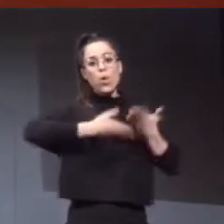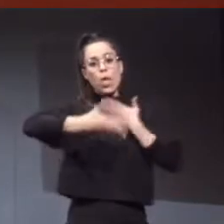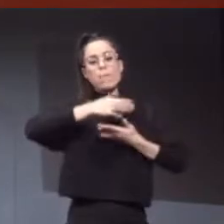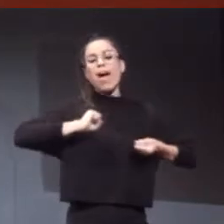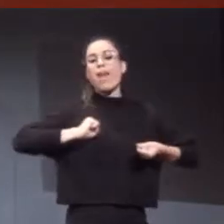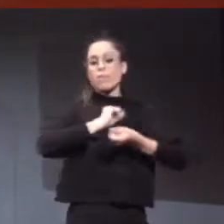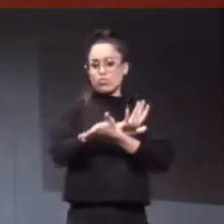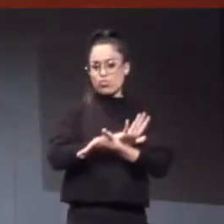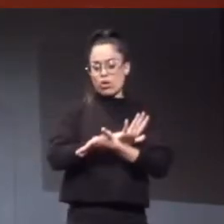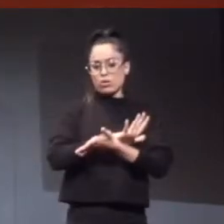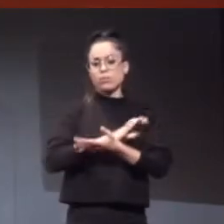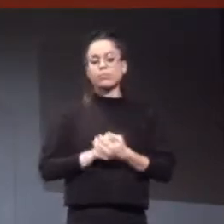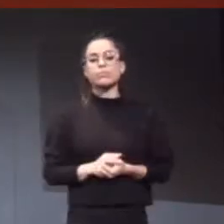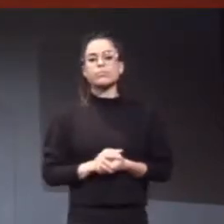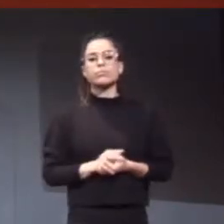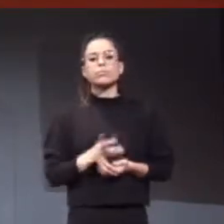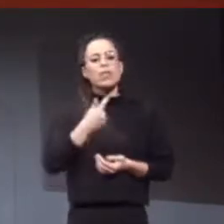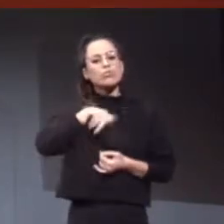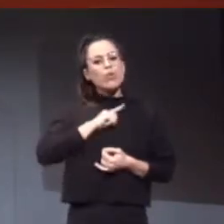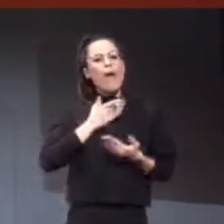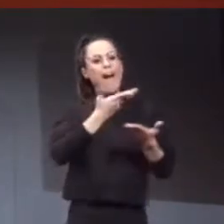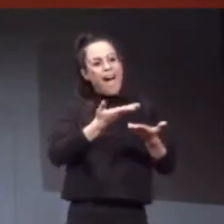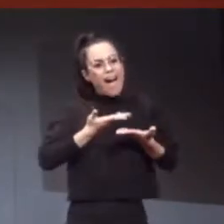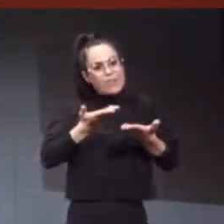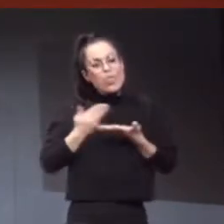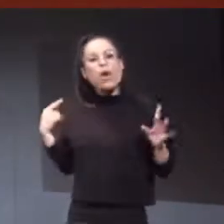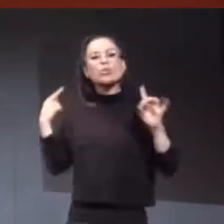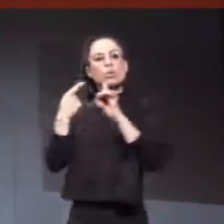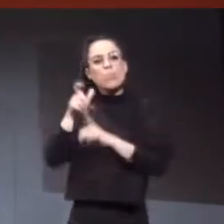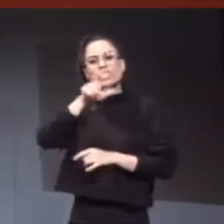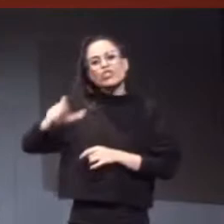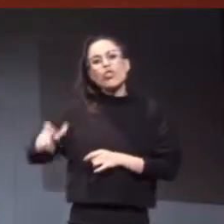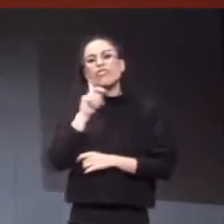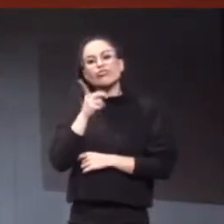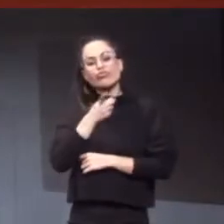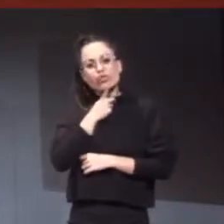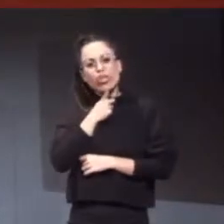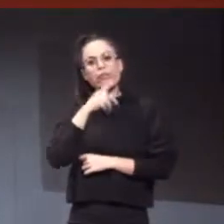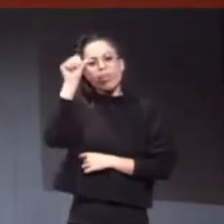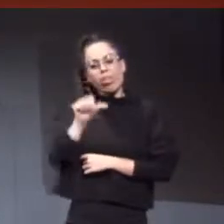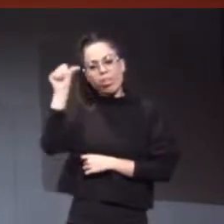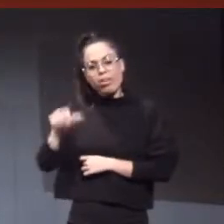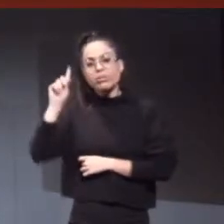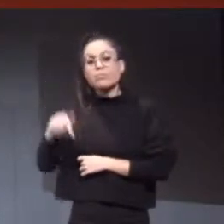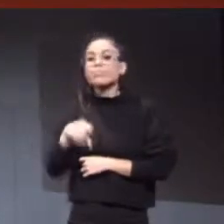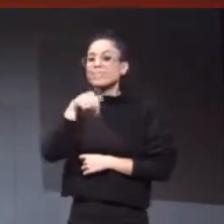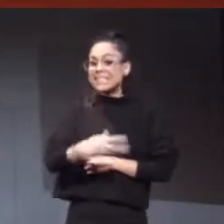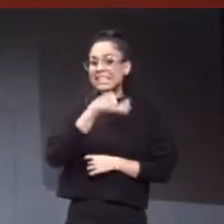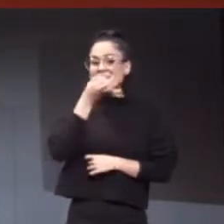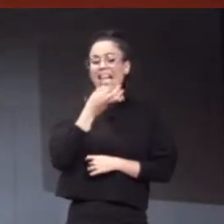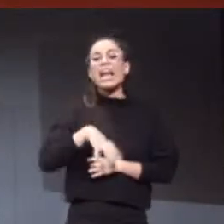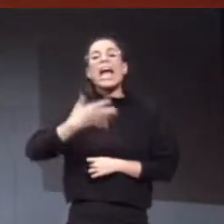Arabako Gorrak, que nos ayudan a llegar también a las personas sordas. Esta tarde con nosotros,